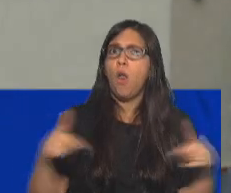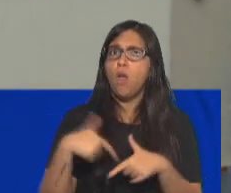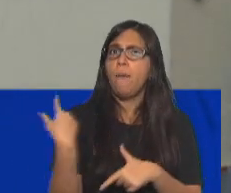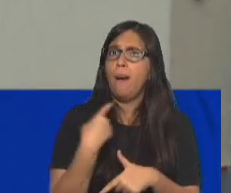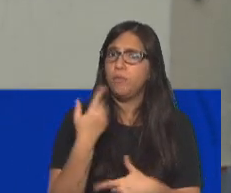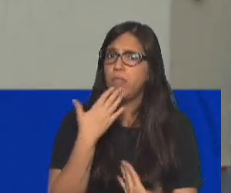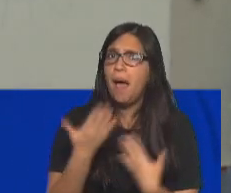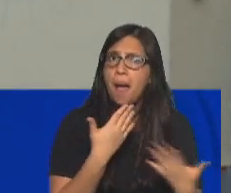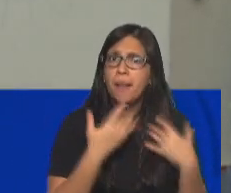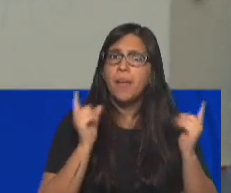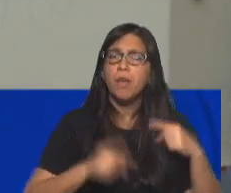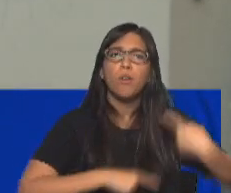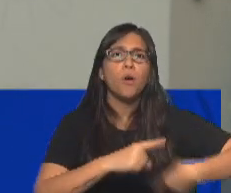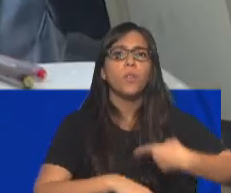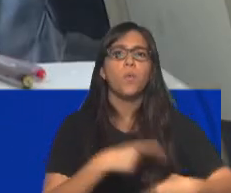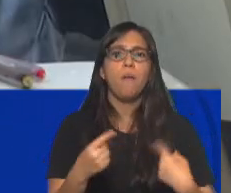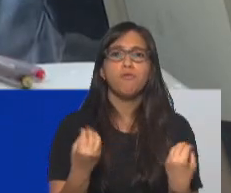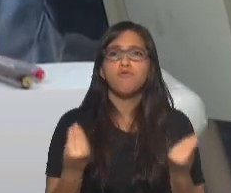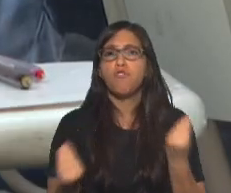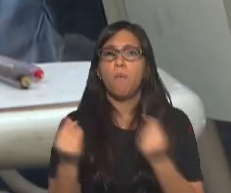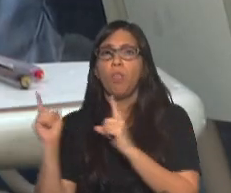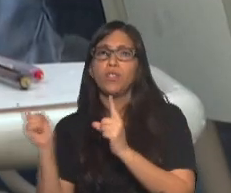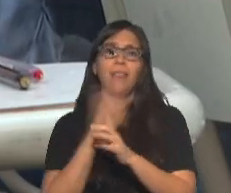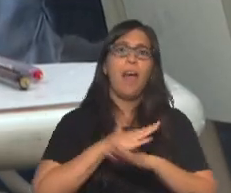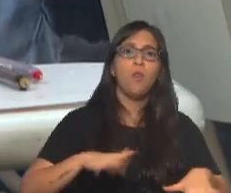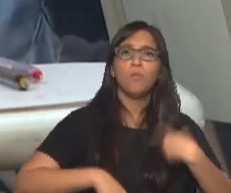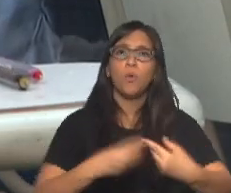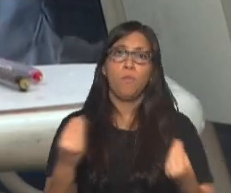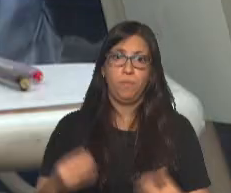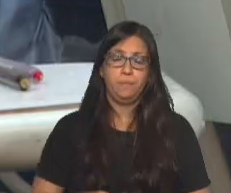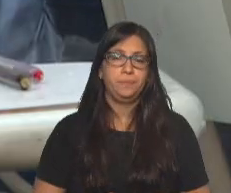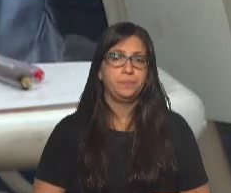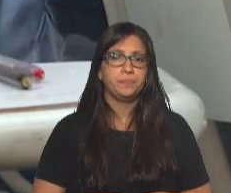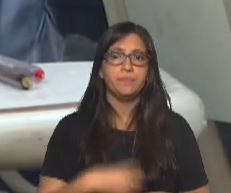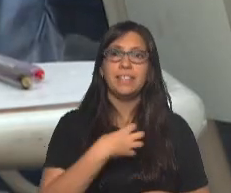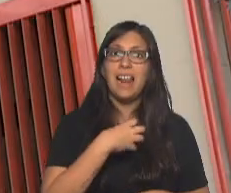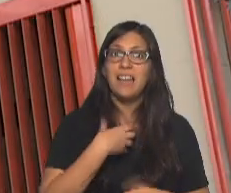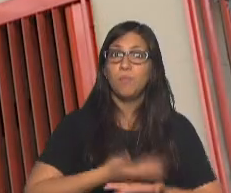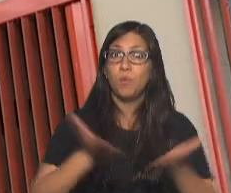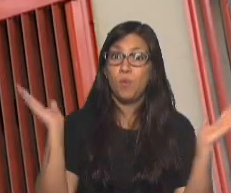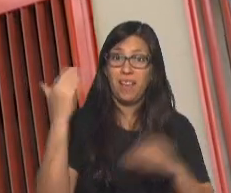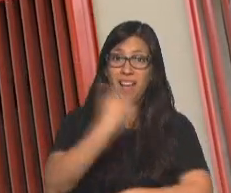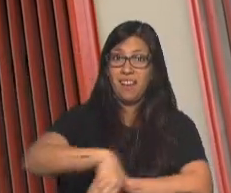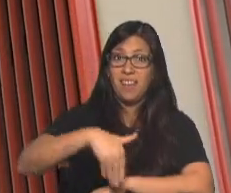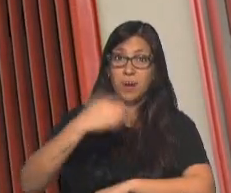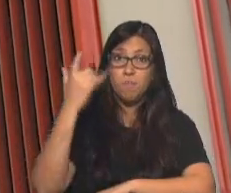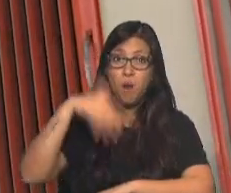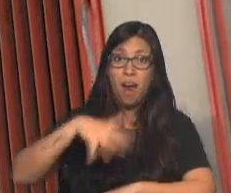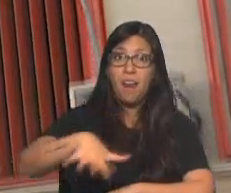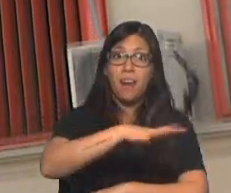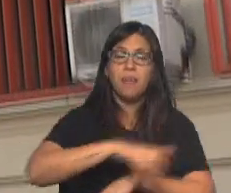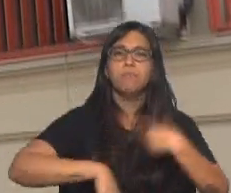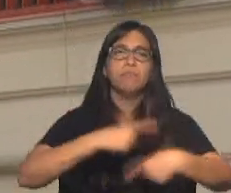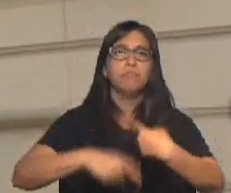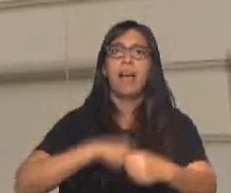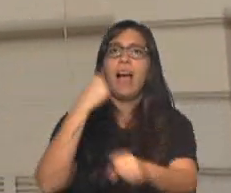discutir Cómo seguir entre estudiantes y docentes las clases públicas aquí en filosofía y letras continuarán hasta este